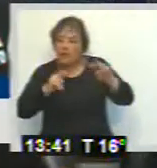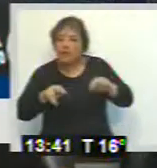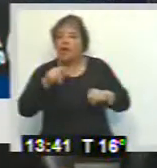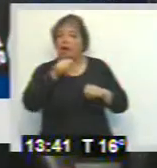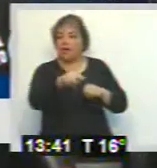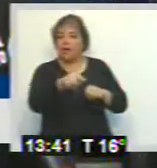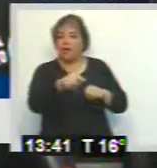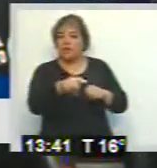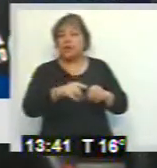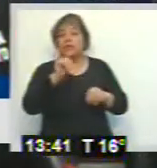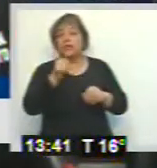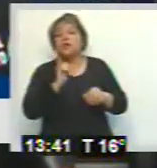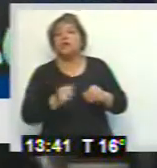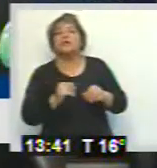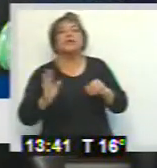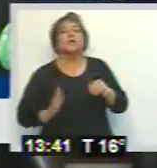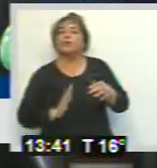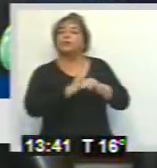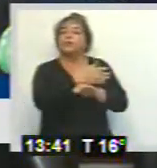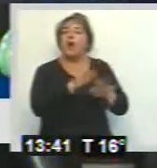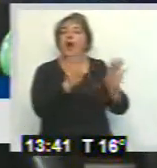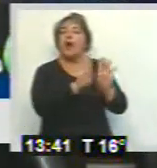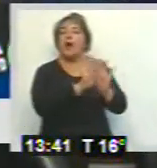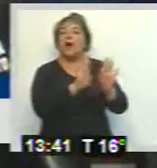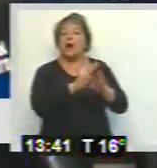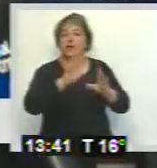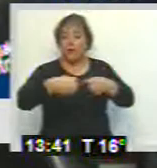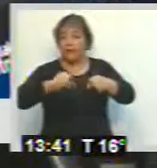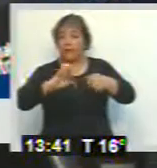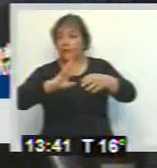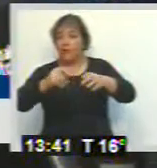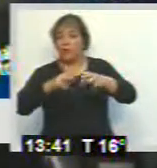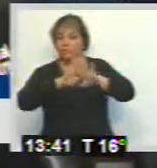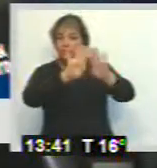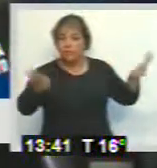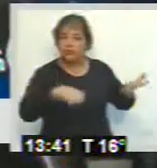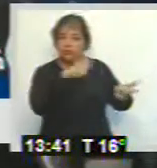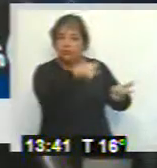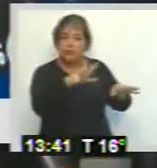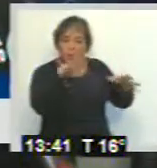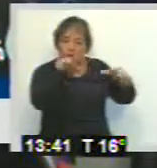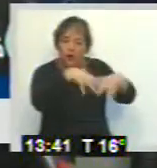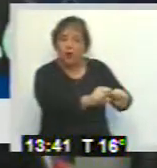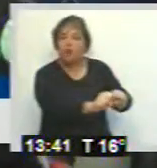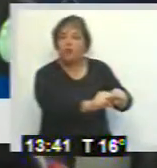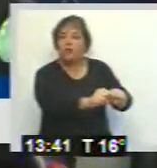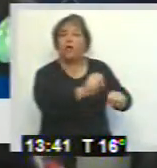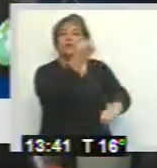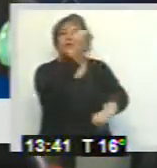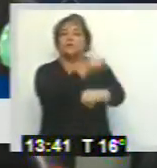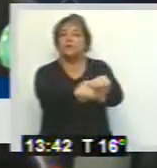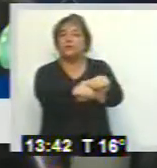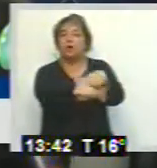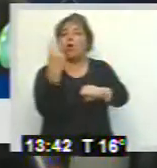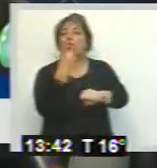mediante un orden de allanamiento librado por el Juzgado de Garantía de Octava Nominación, se logró ayer la detención